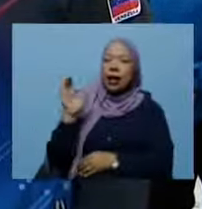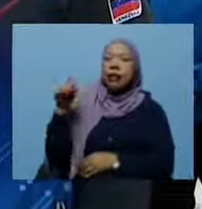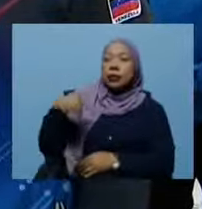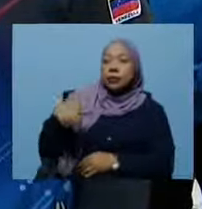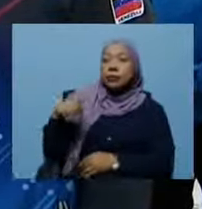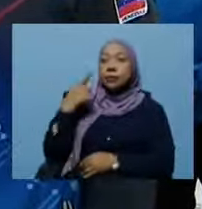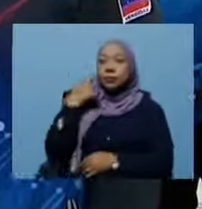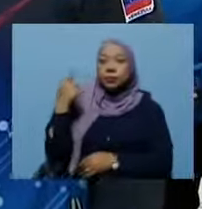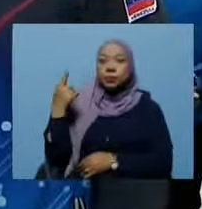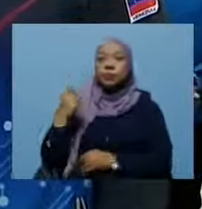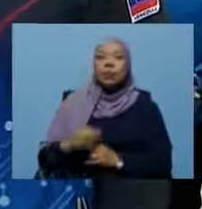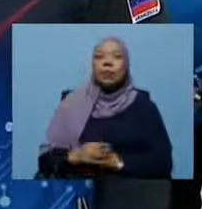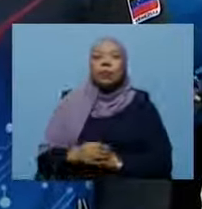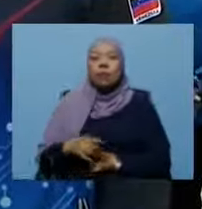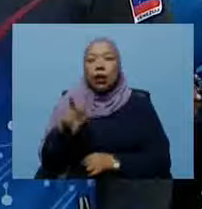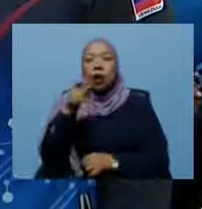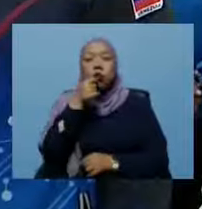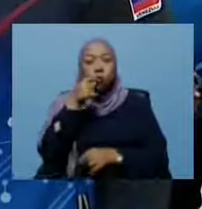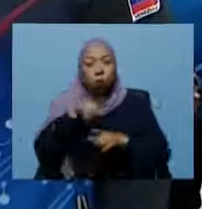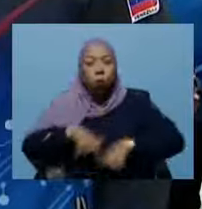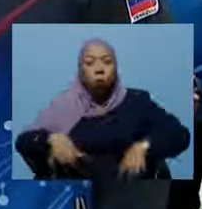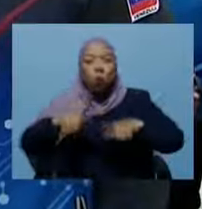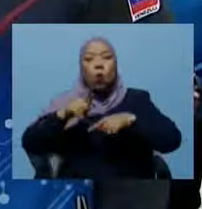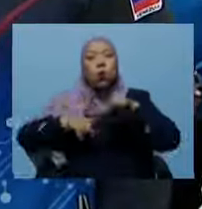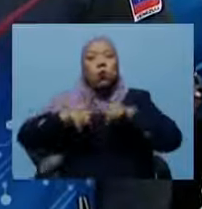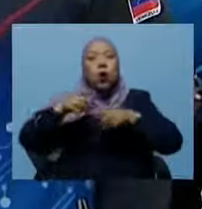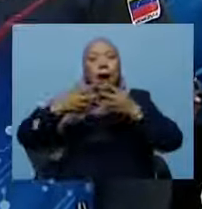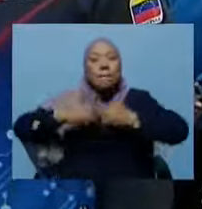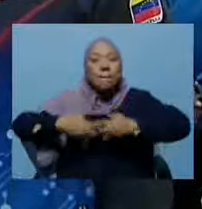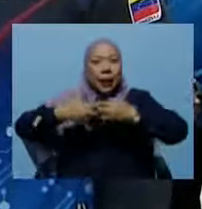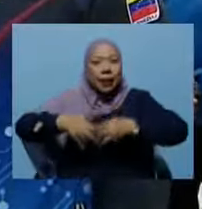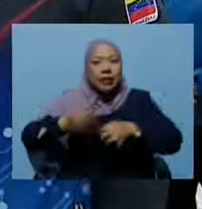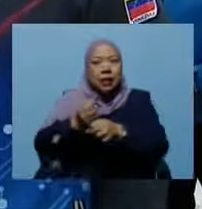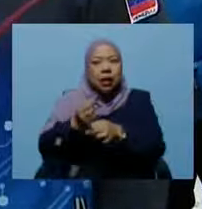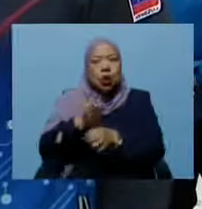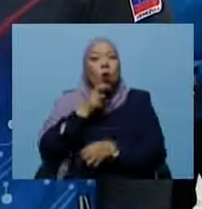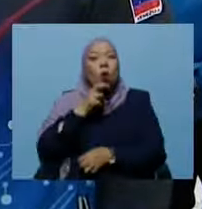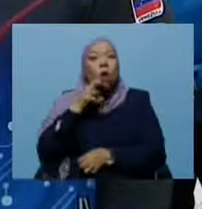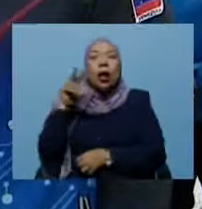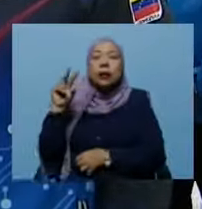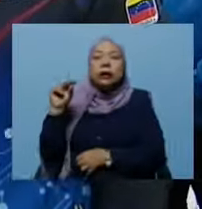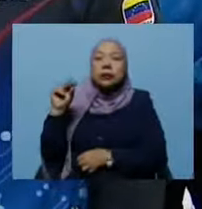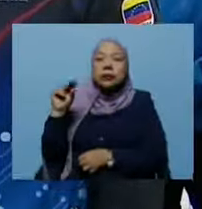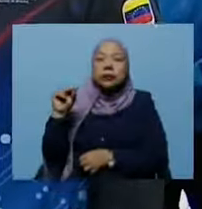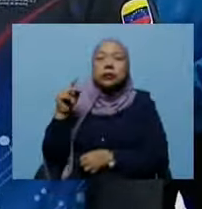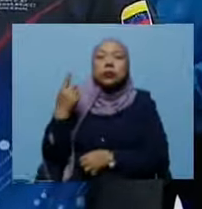Caracas, está este poderoso complejo siderúrgico